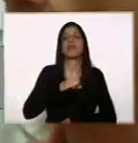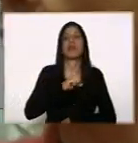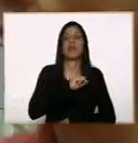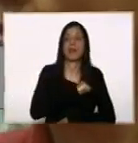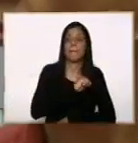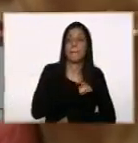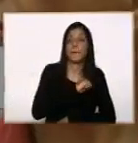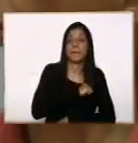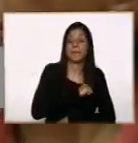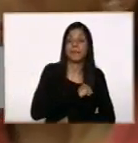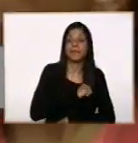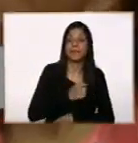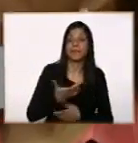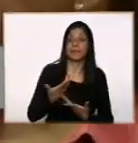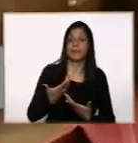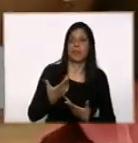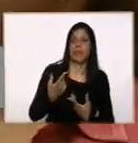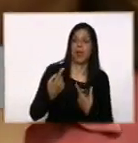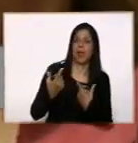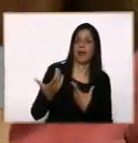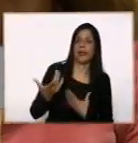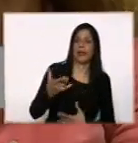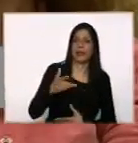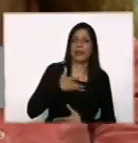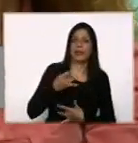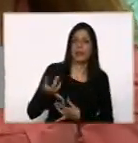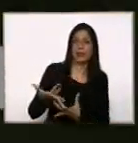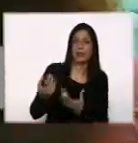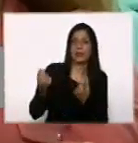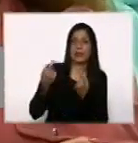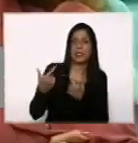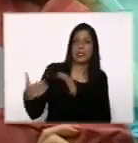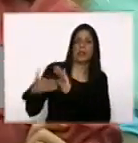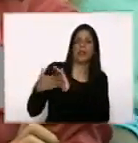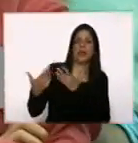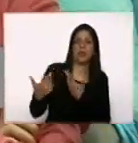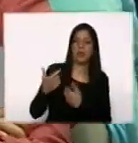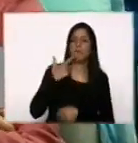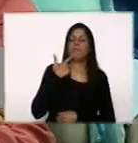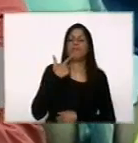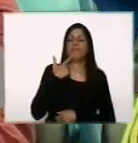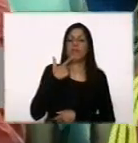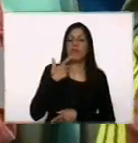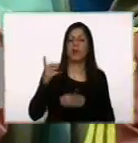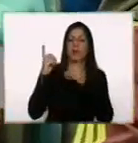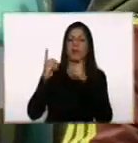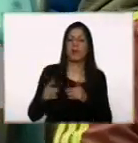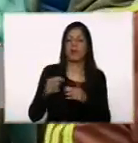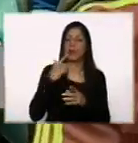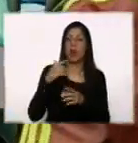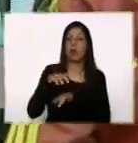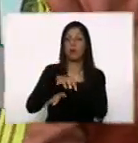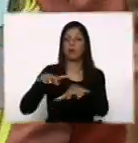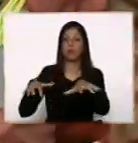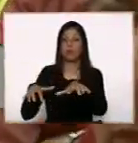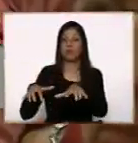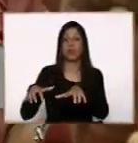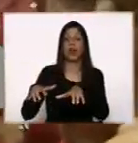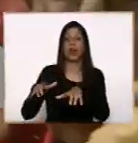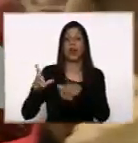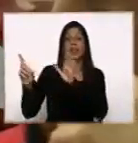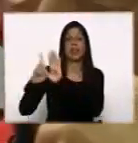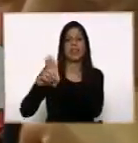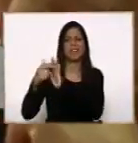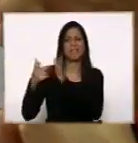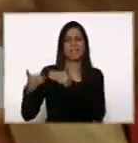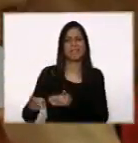temen en sus intereses, que sus intereses puedan verse gravemente perjudicados por la adopción de la regla de la mayoría, se